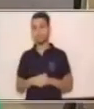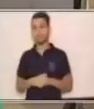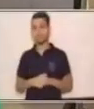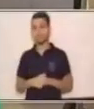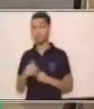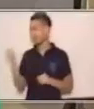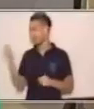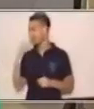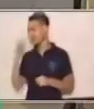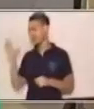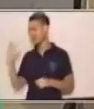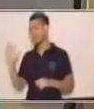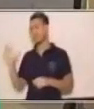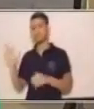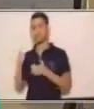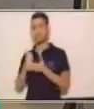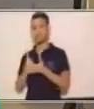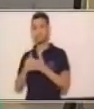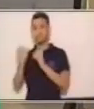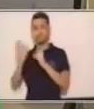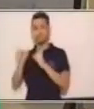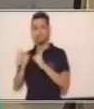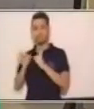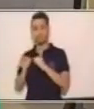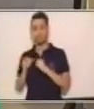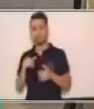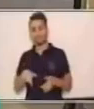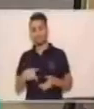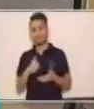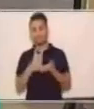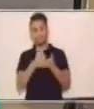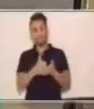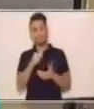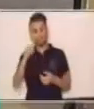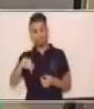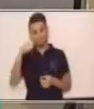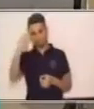saludemos a Mauricio. Hola Mauricio, él va a ser nuestro intérprete del día de hoy.